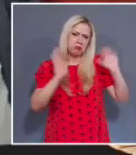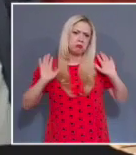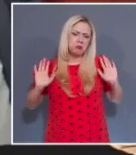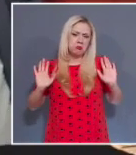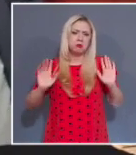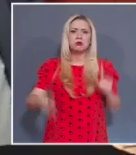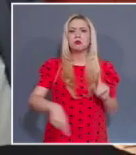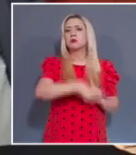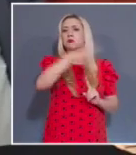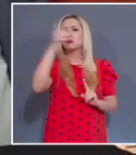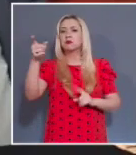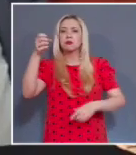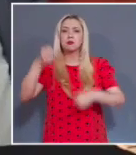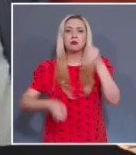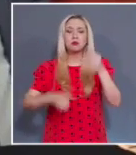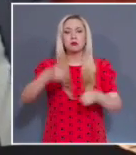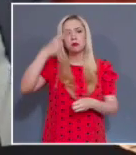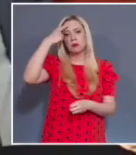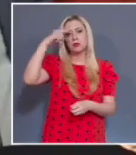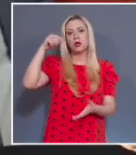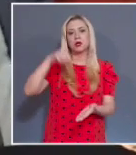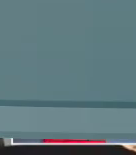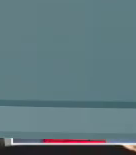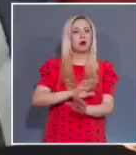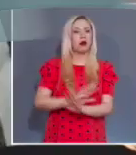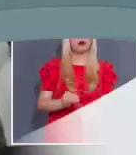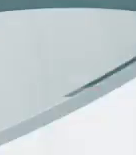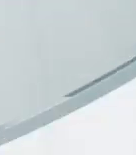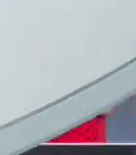o revoque la resolución.